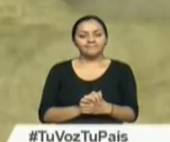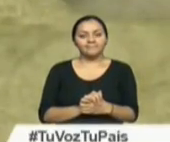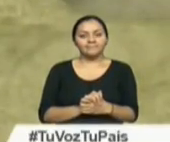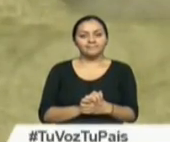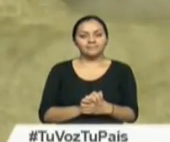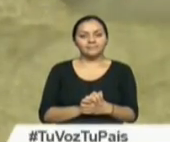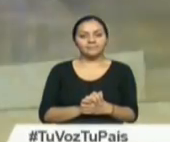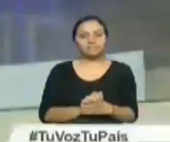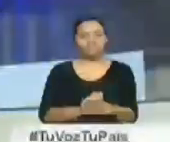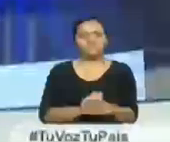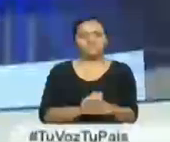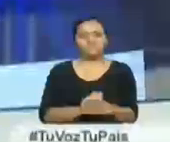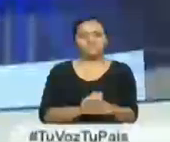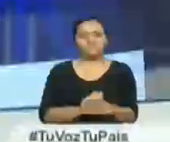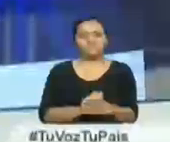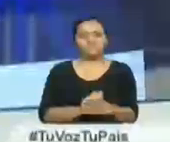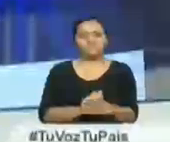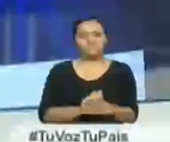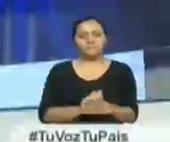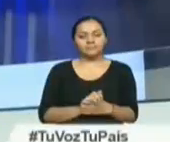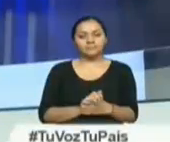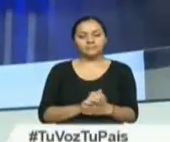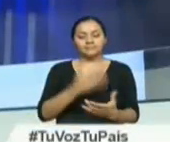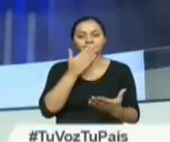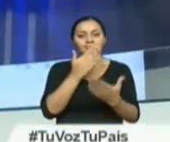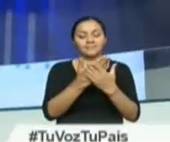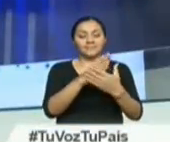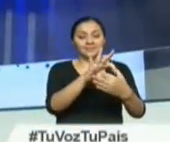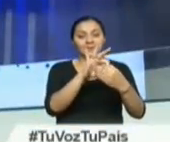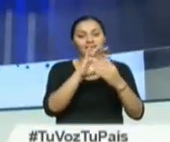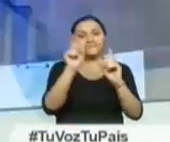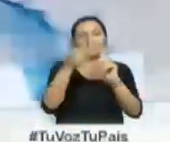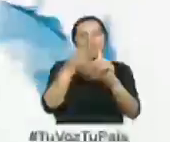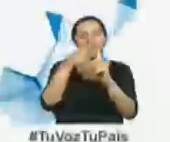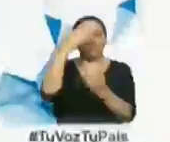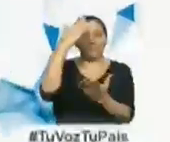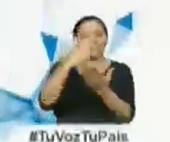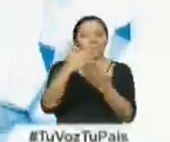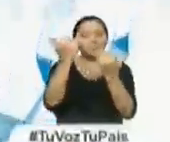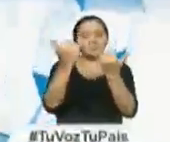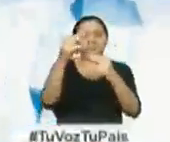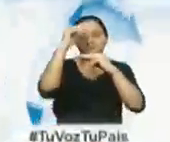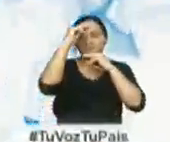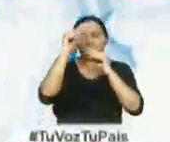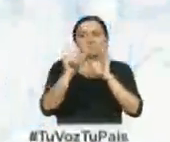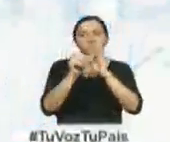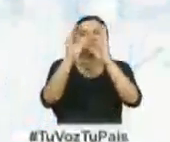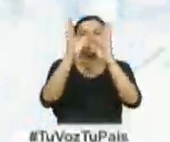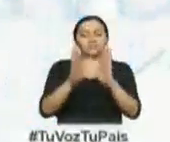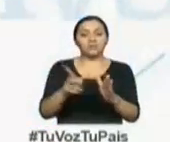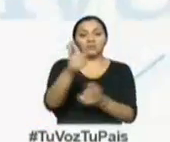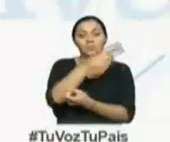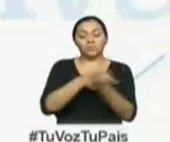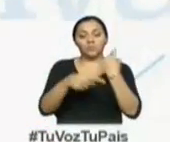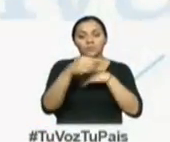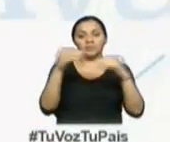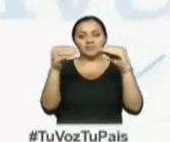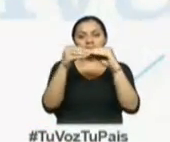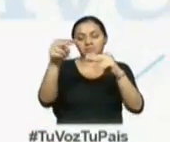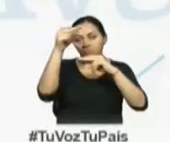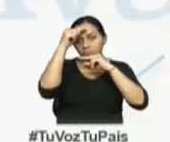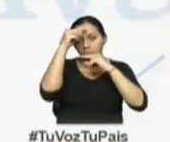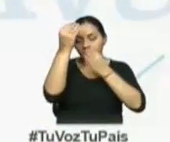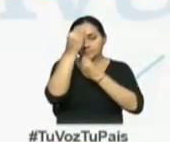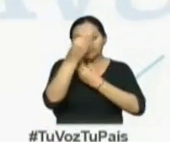Noticiero Ciudadano. Gracias, Carolina, y es tiempo para un primer paréntesis en este su Noticiero Ciudadano. Al volver les